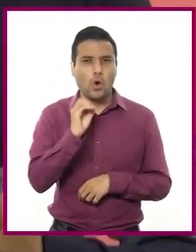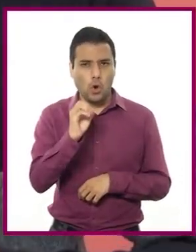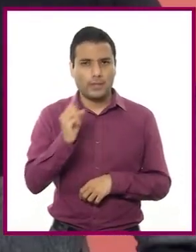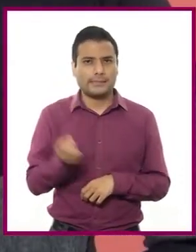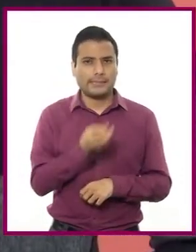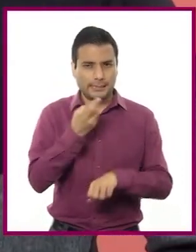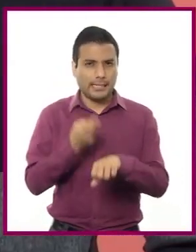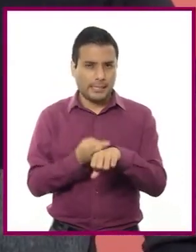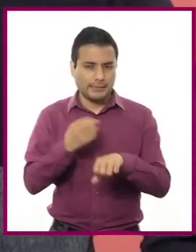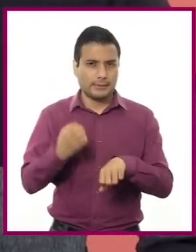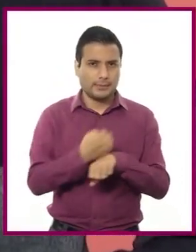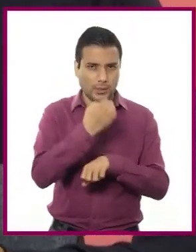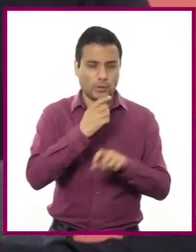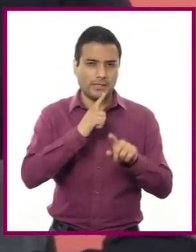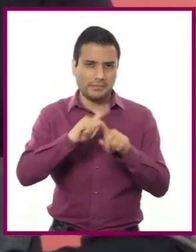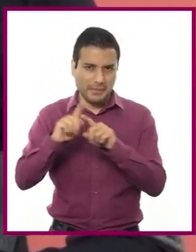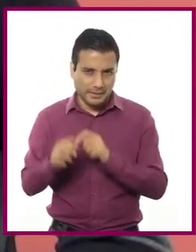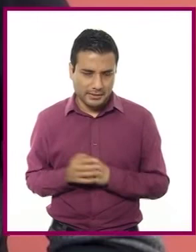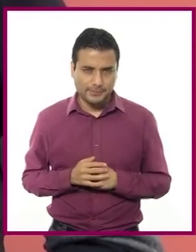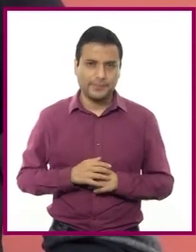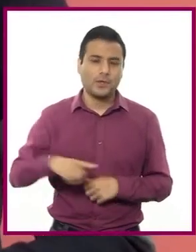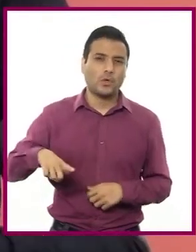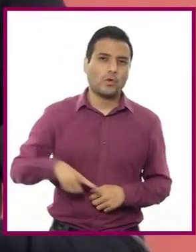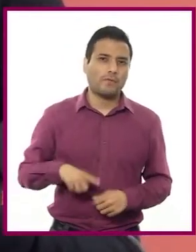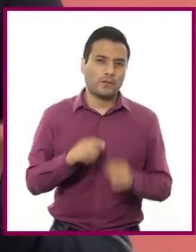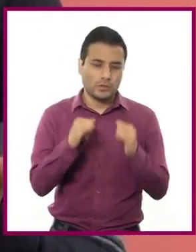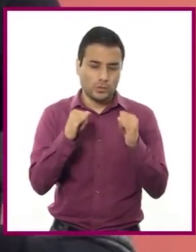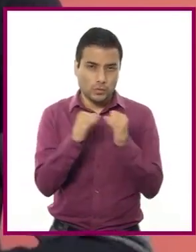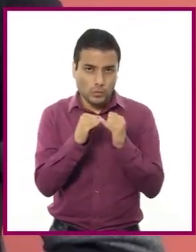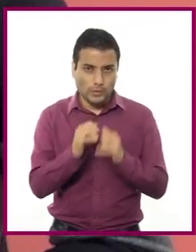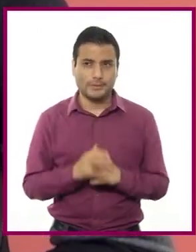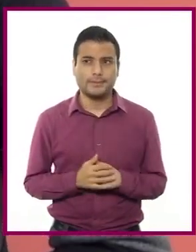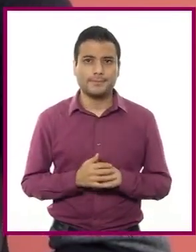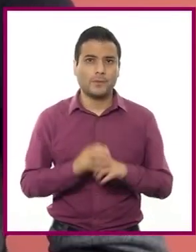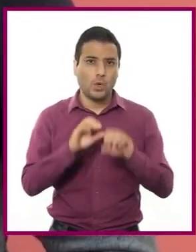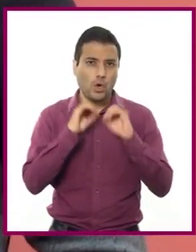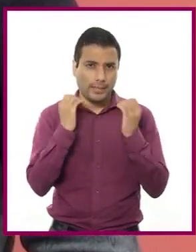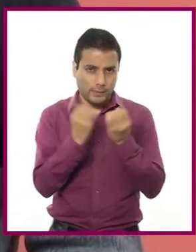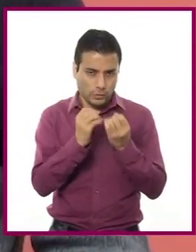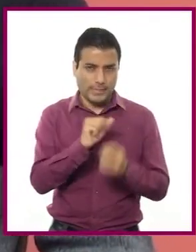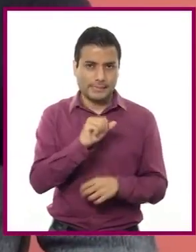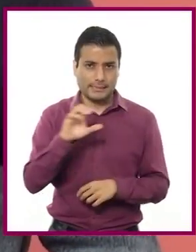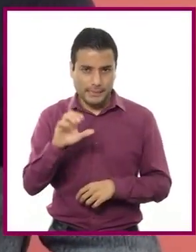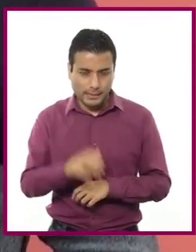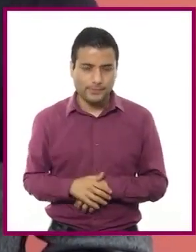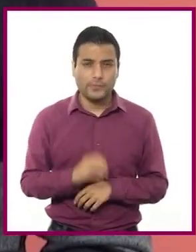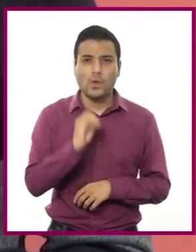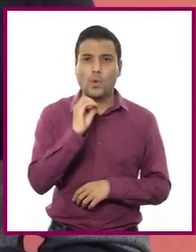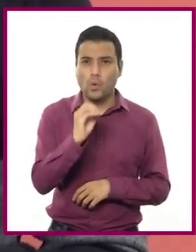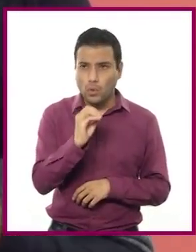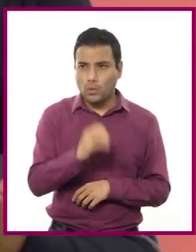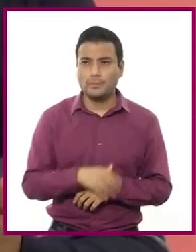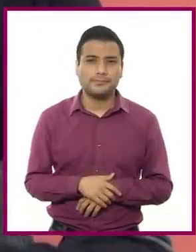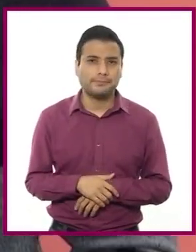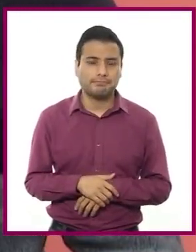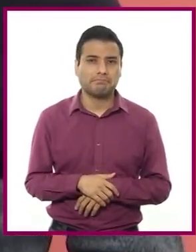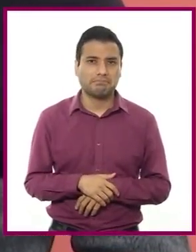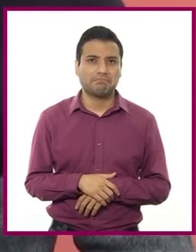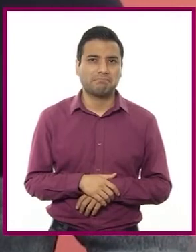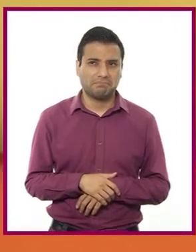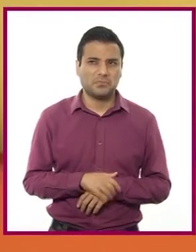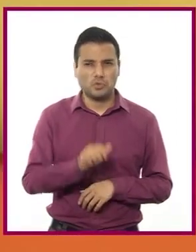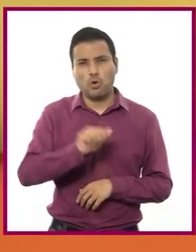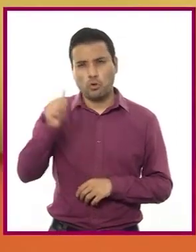secretarías del Estado, instituciones públicas, de organizaciones civiles o bien en ministerios de